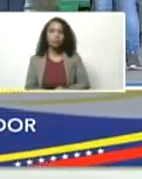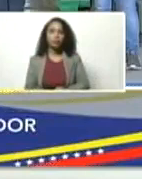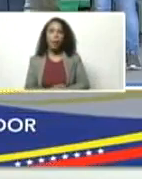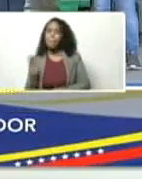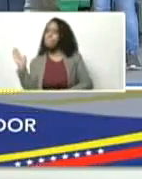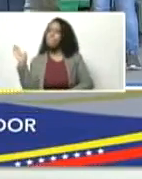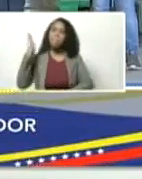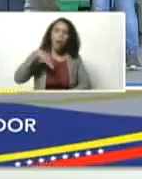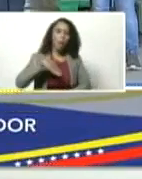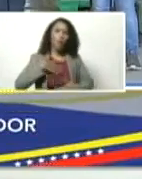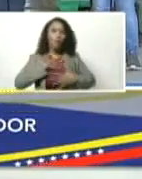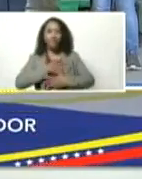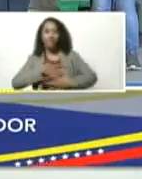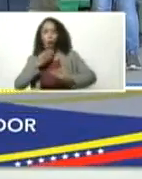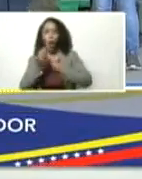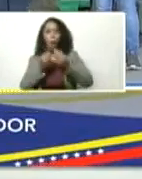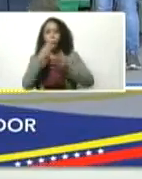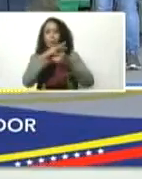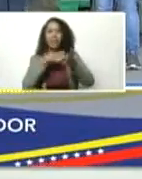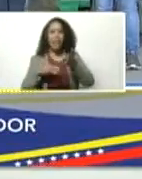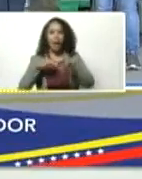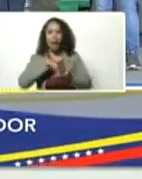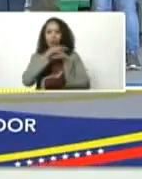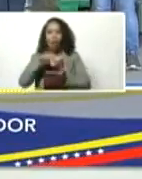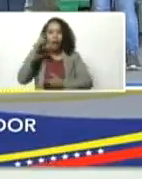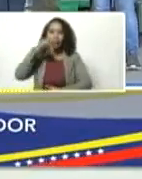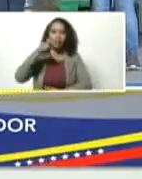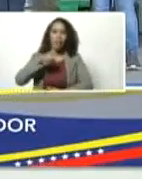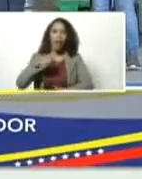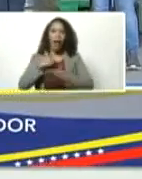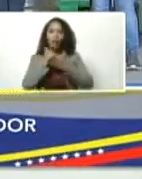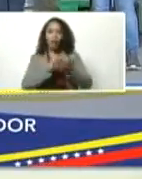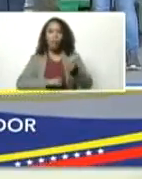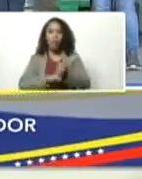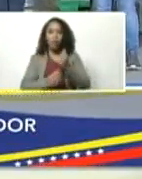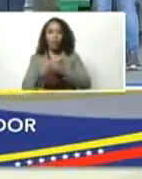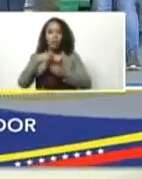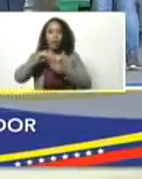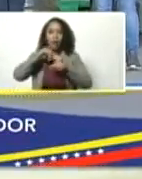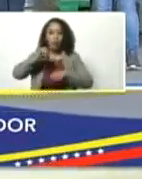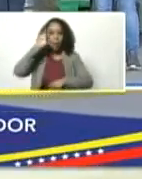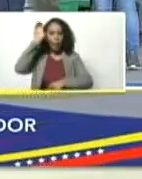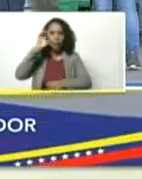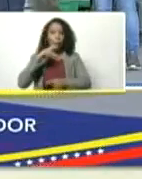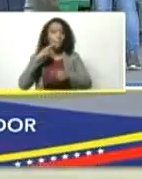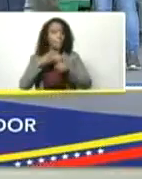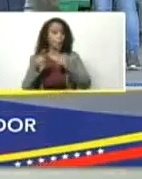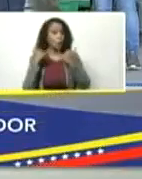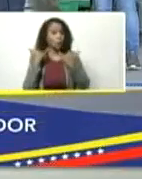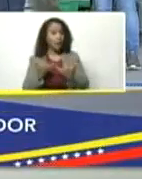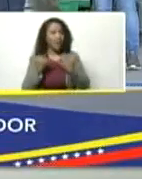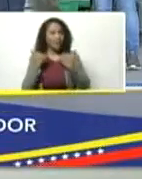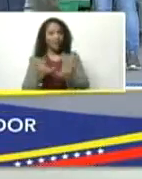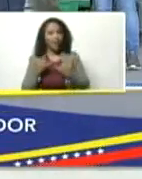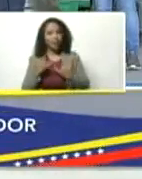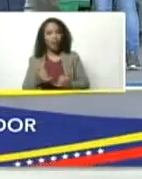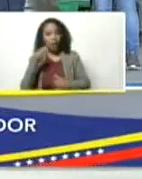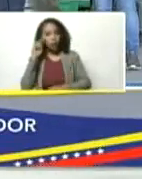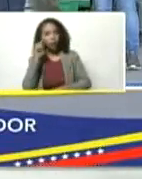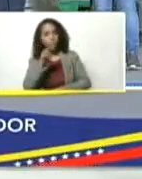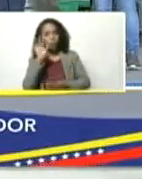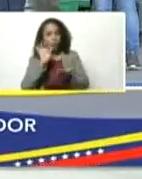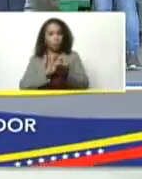vamos a satisfacer con producto nacional la necesidad interna del país, pero desde ya la visión